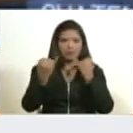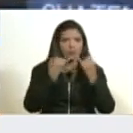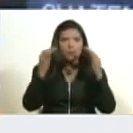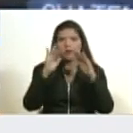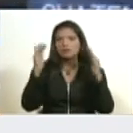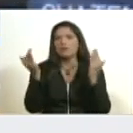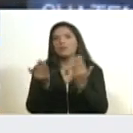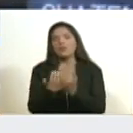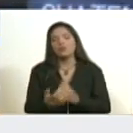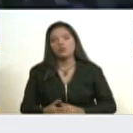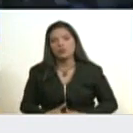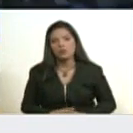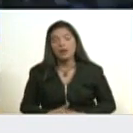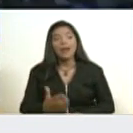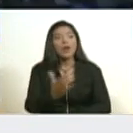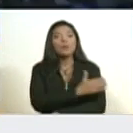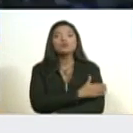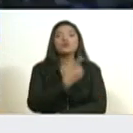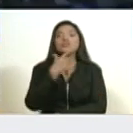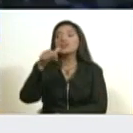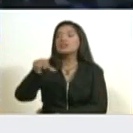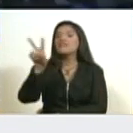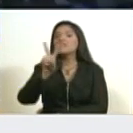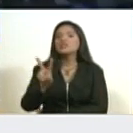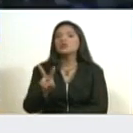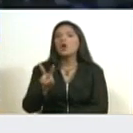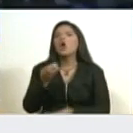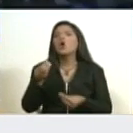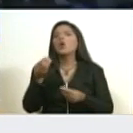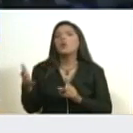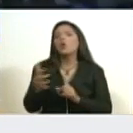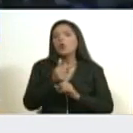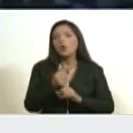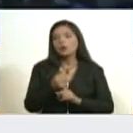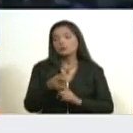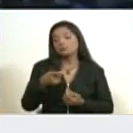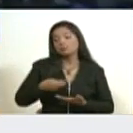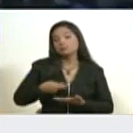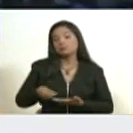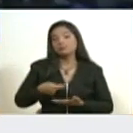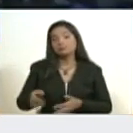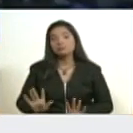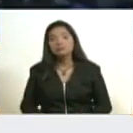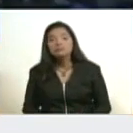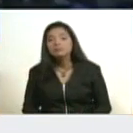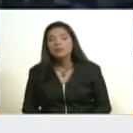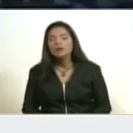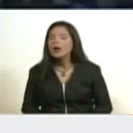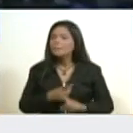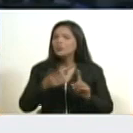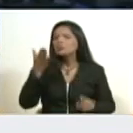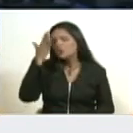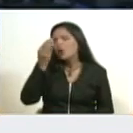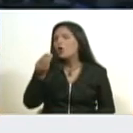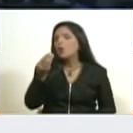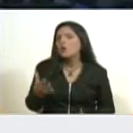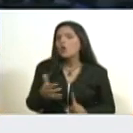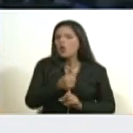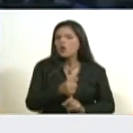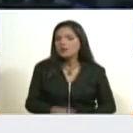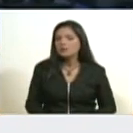mundo. La oposición dice que esto Venezuela lo logra arrialazo. No, ¿ustedes saben cómo lo logramos?